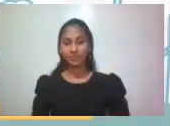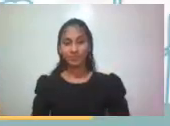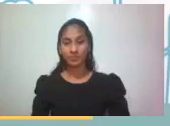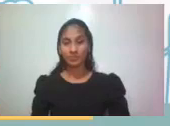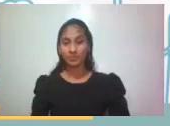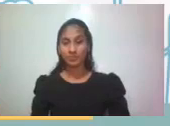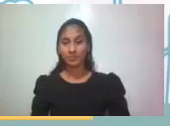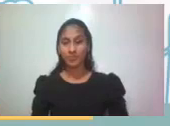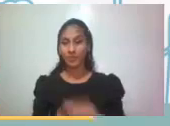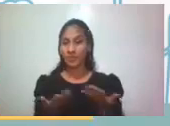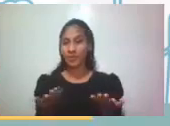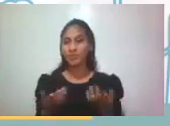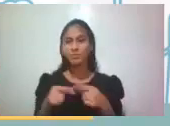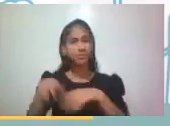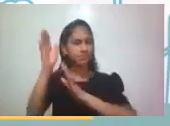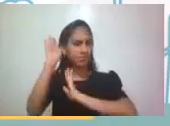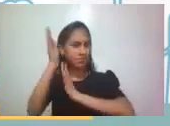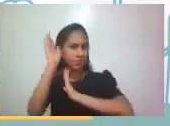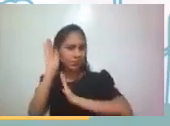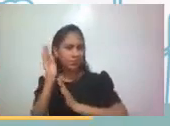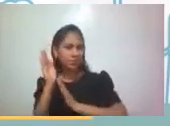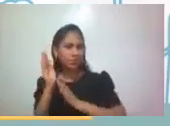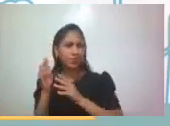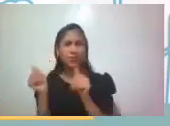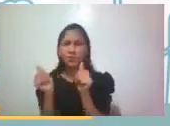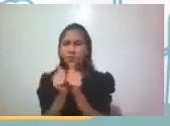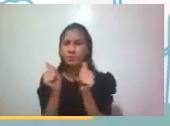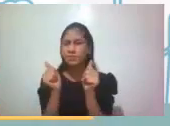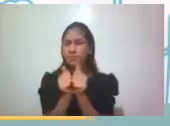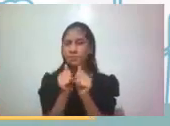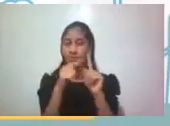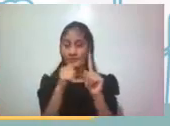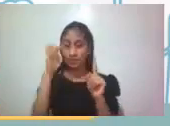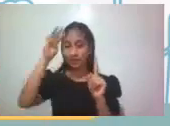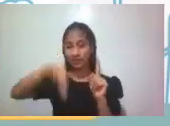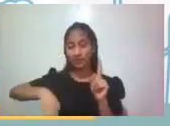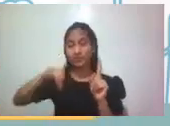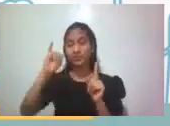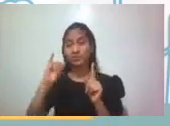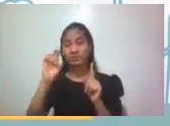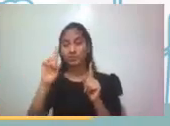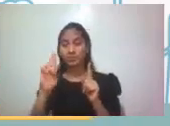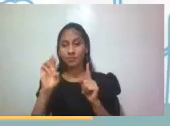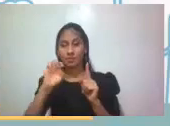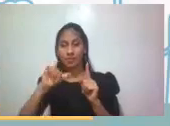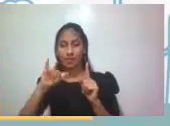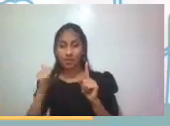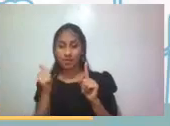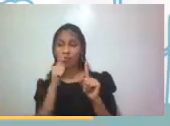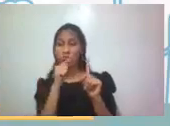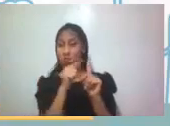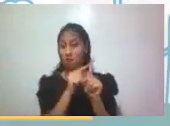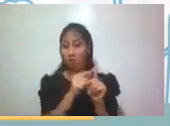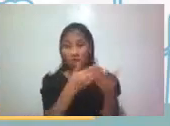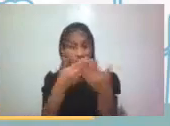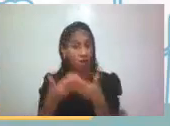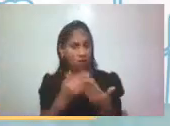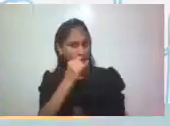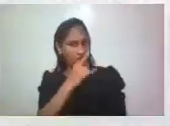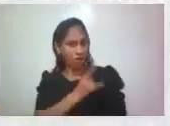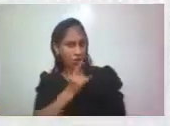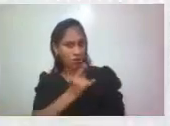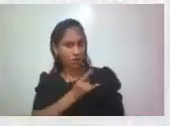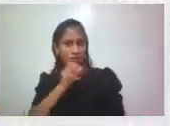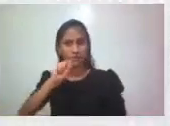Y para realizar la exposición nos acompaña Mireya Camacho Dávila, socióloga, y Alberto Jara